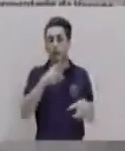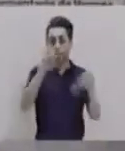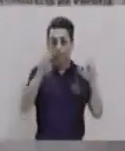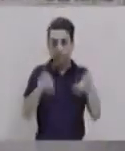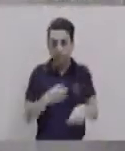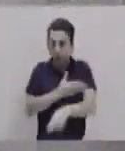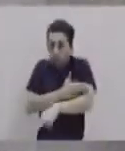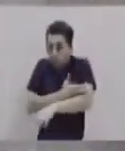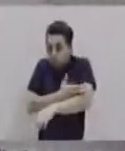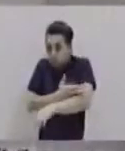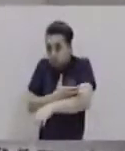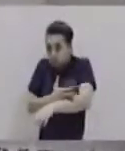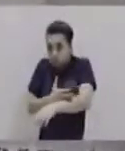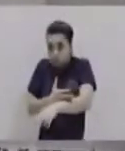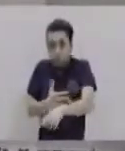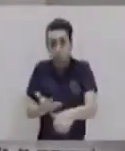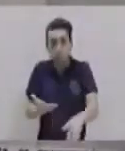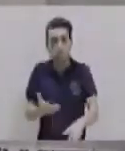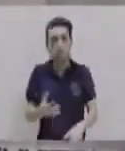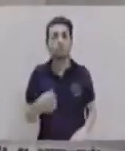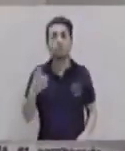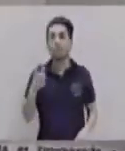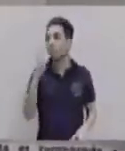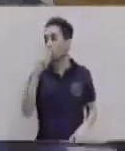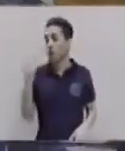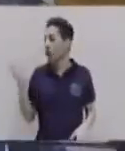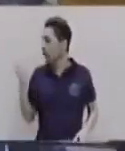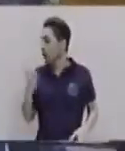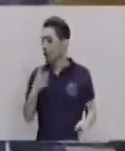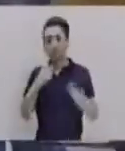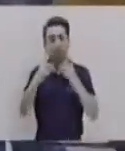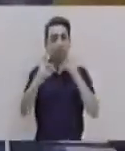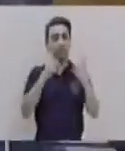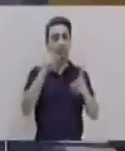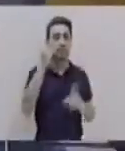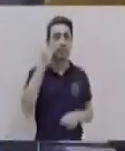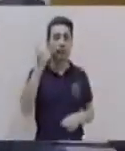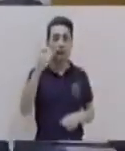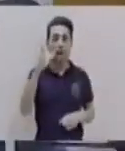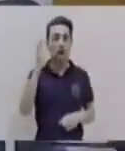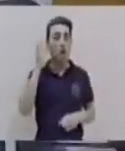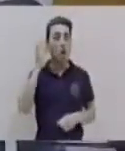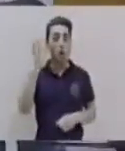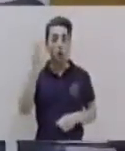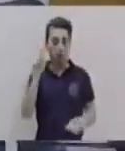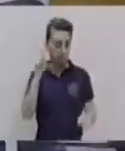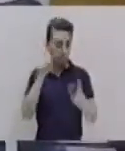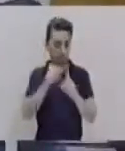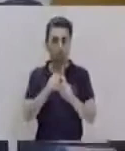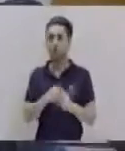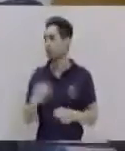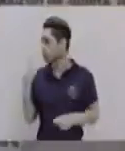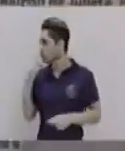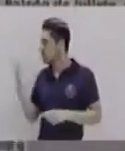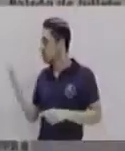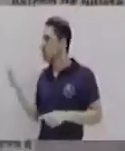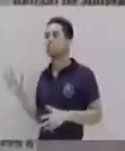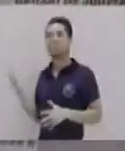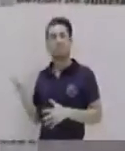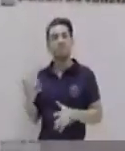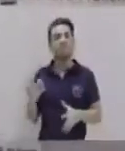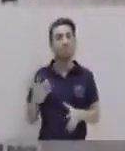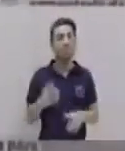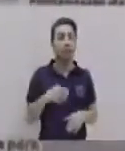tercera persona, pero que en este caso no existe porque son diálogos Son puros directos. diálogos. ¿Te recuerdas quién era este personaje? William